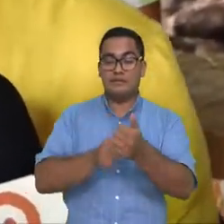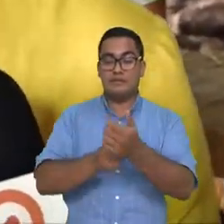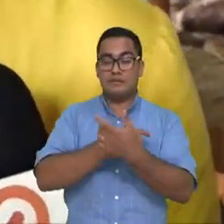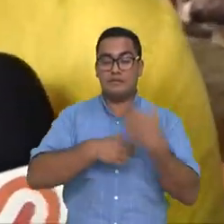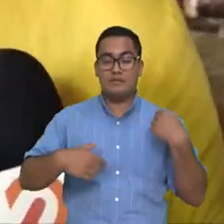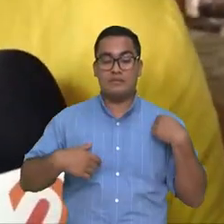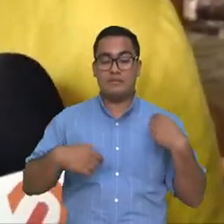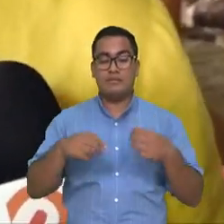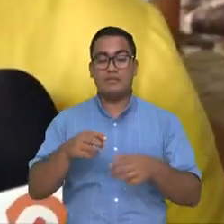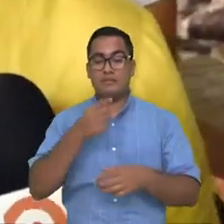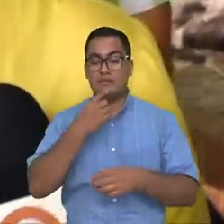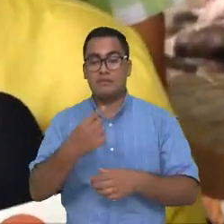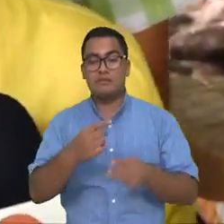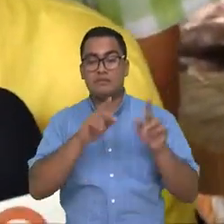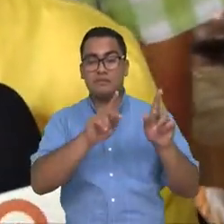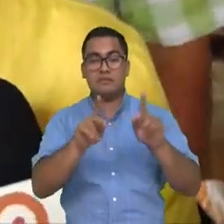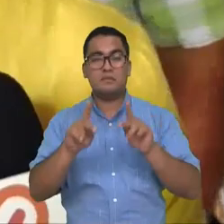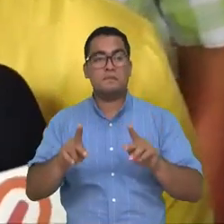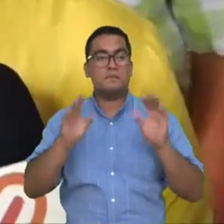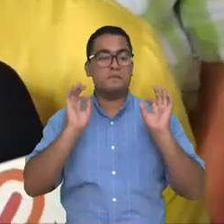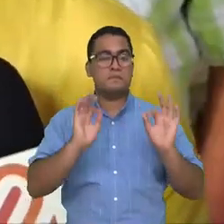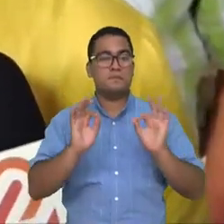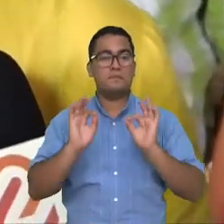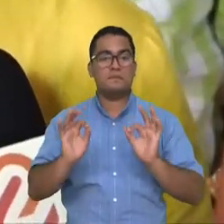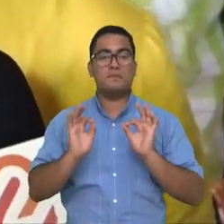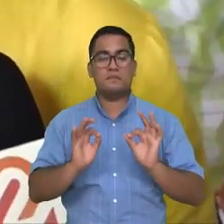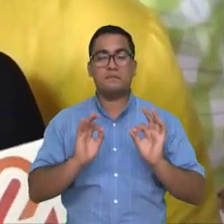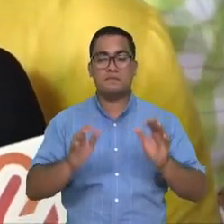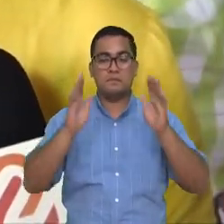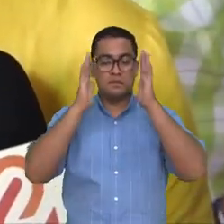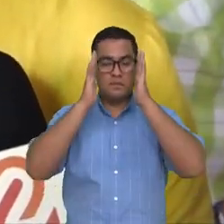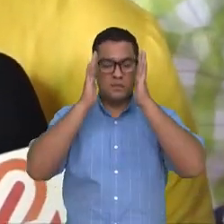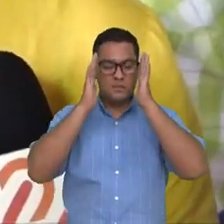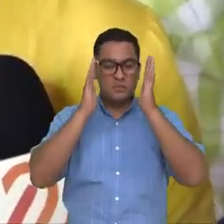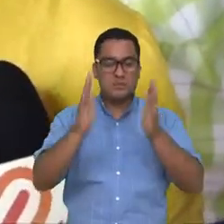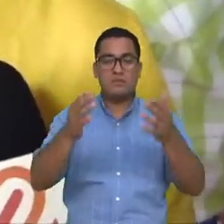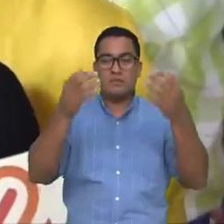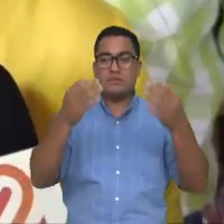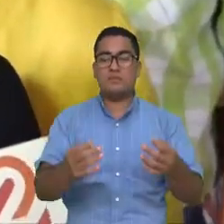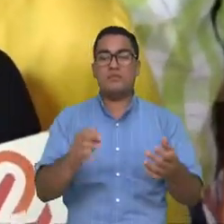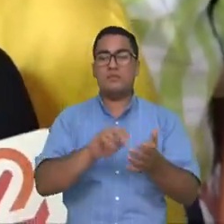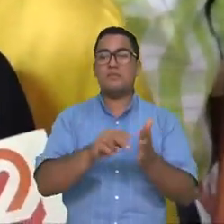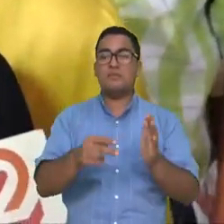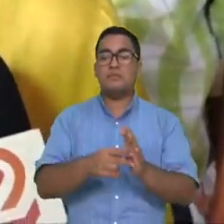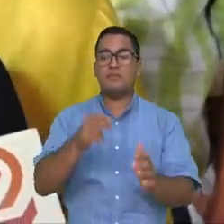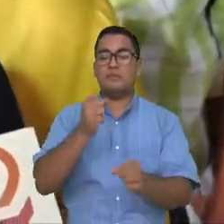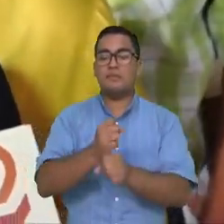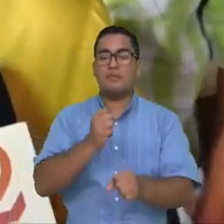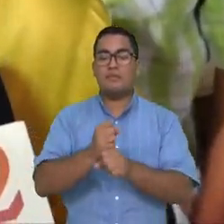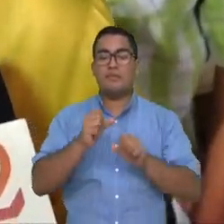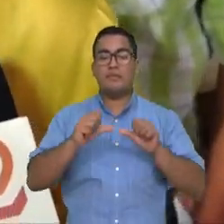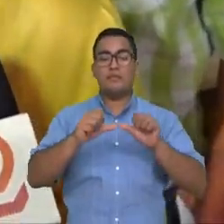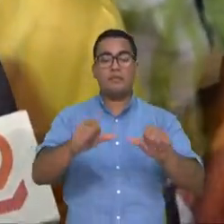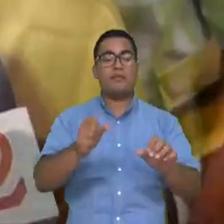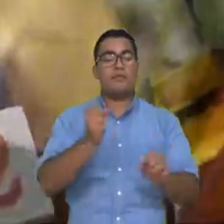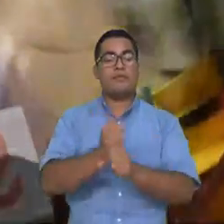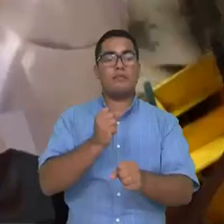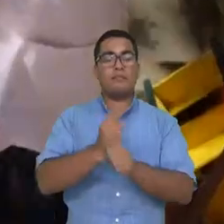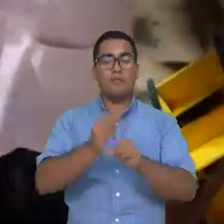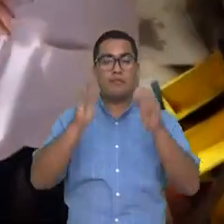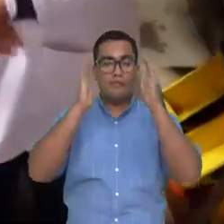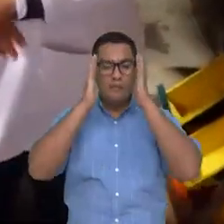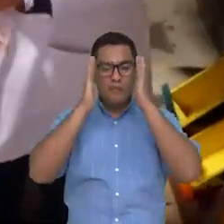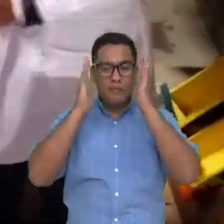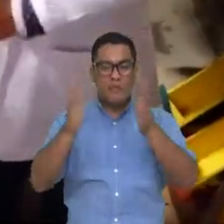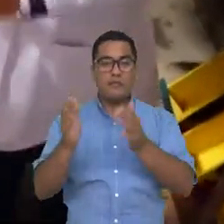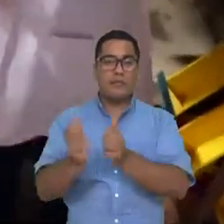vicepresidenta, y bueno, la gente creo que está tomando con mucha atención esto y nosotros vamos a seguir desarrollando nuestro trabajo en función de